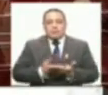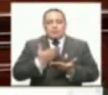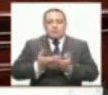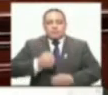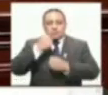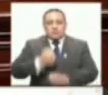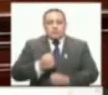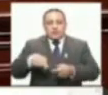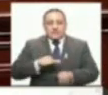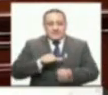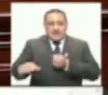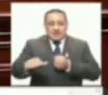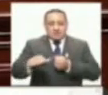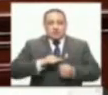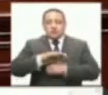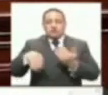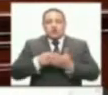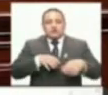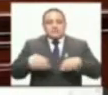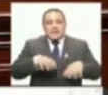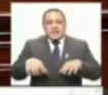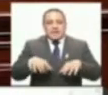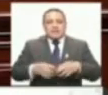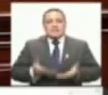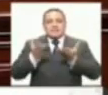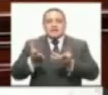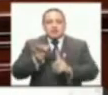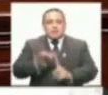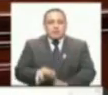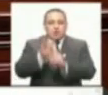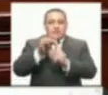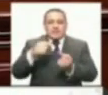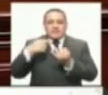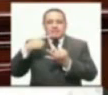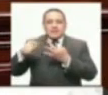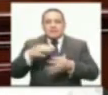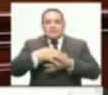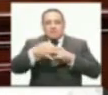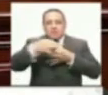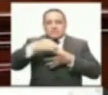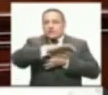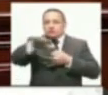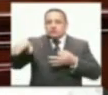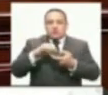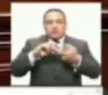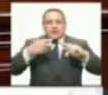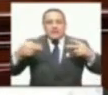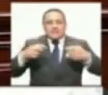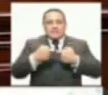estableceremos que este gasto se realizará dando prioridad a los medios de provincias y redes virtuales.